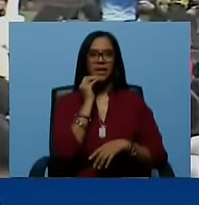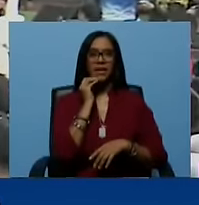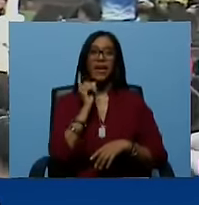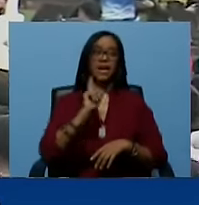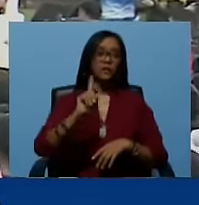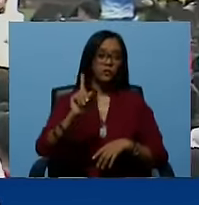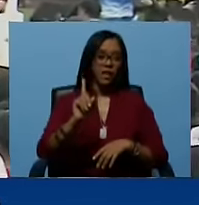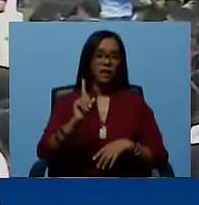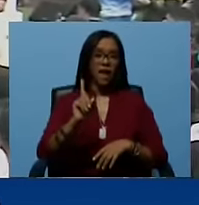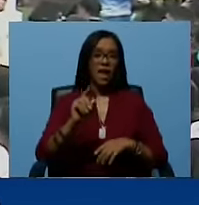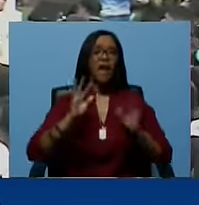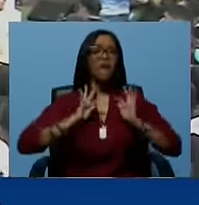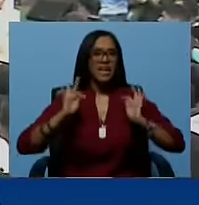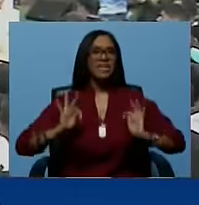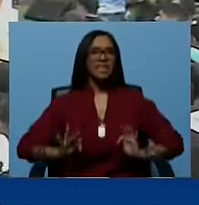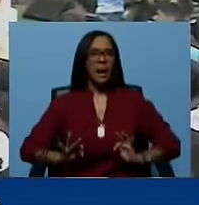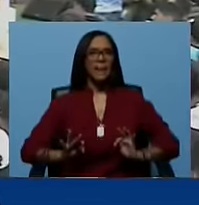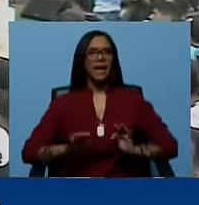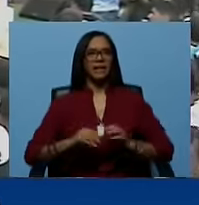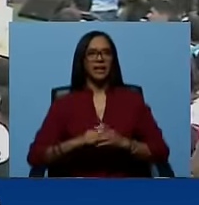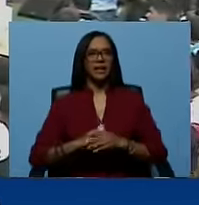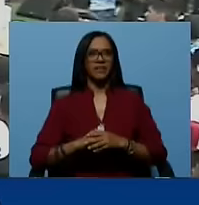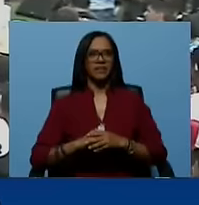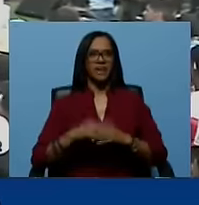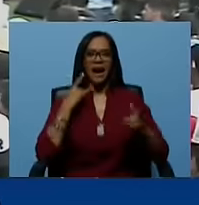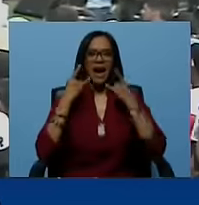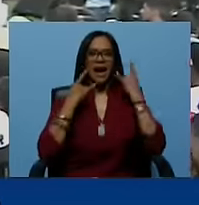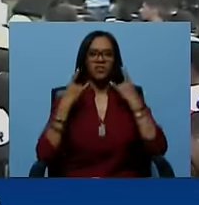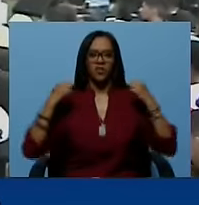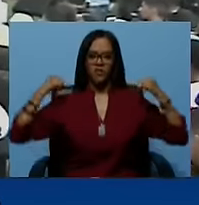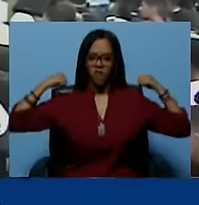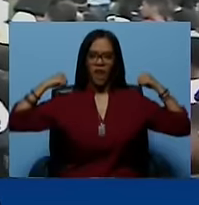inclusive físicamente, apto y fuerte.